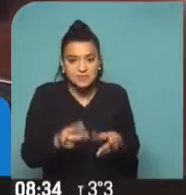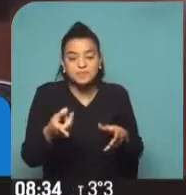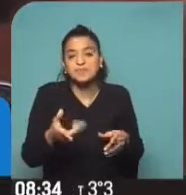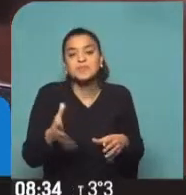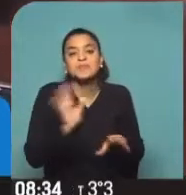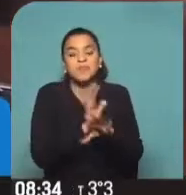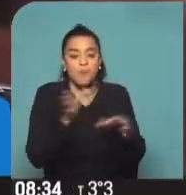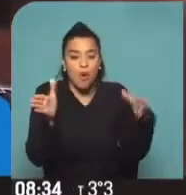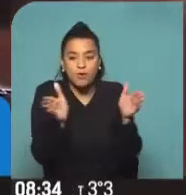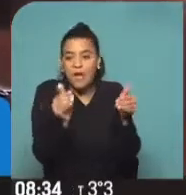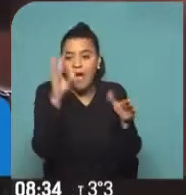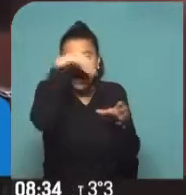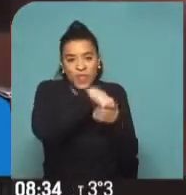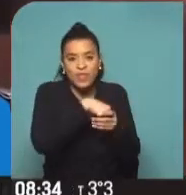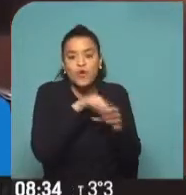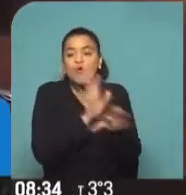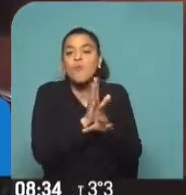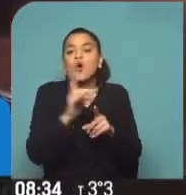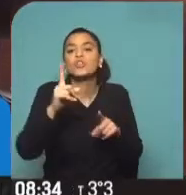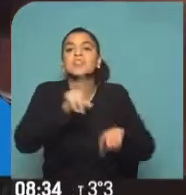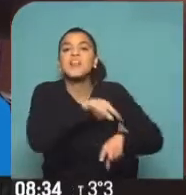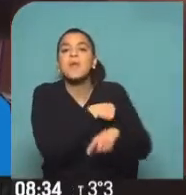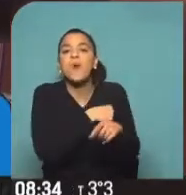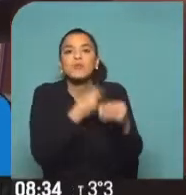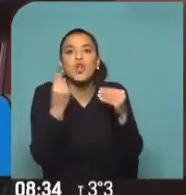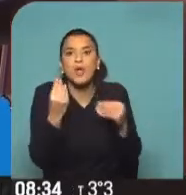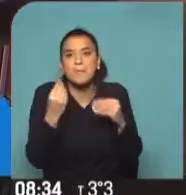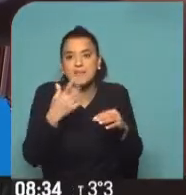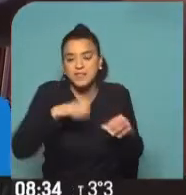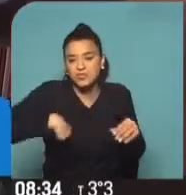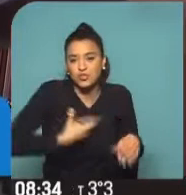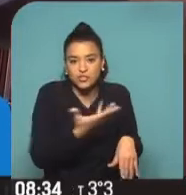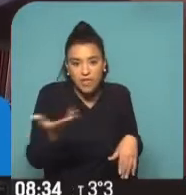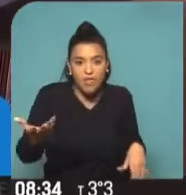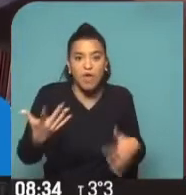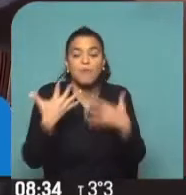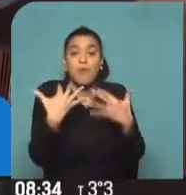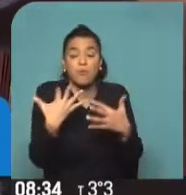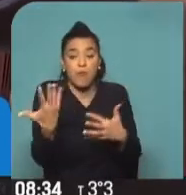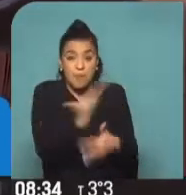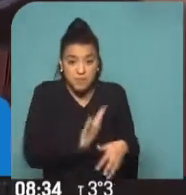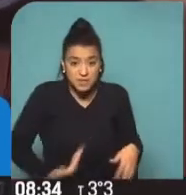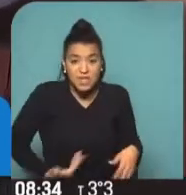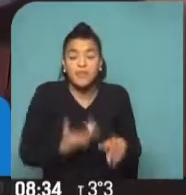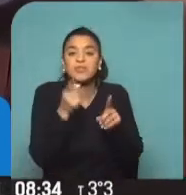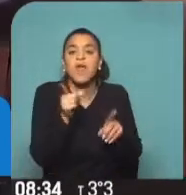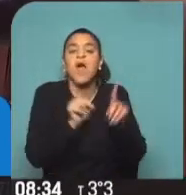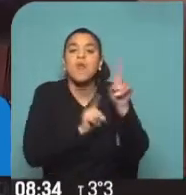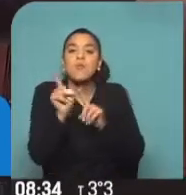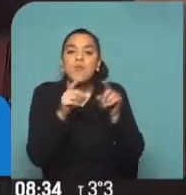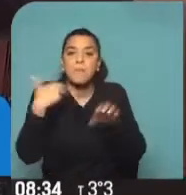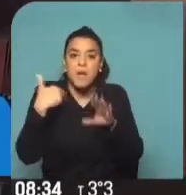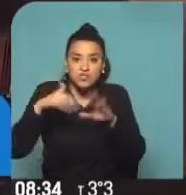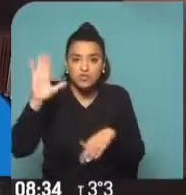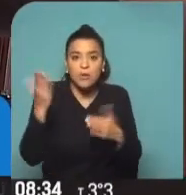caja de resonancia, absolutamente. Es como un termómetro de lo que pasa en la sociedad. La popularidad del presidente marca cómo algunas mayorías se